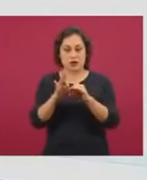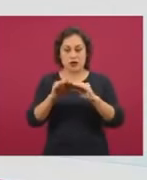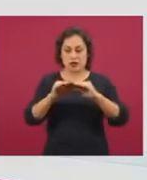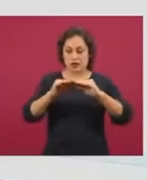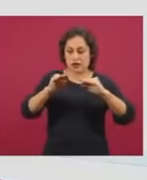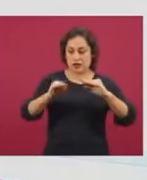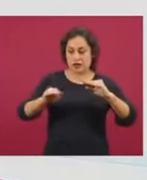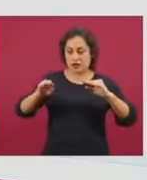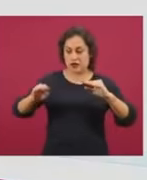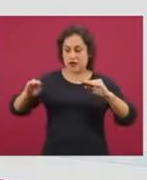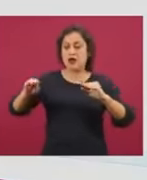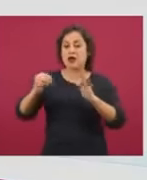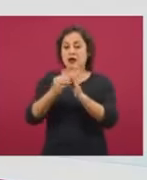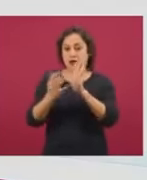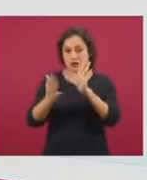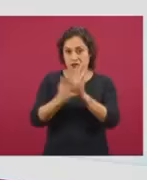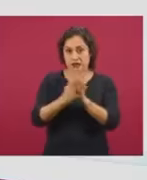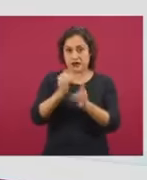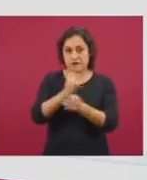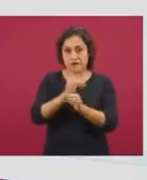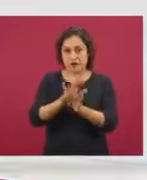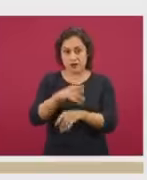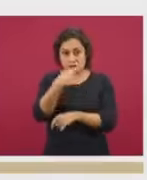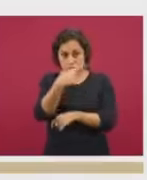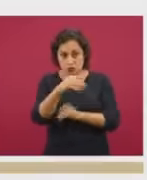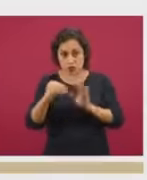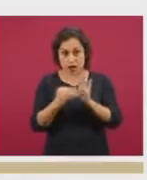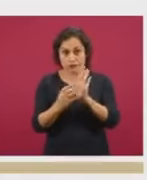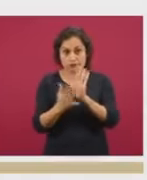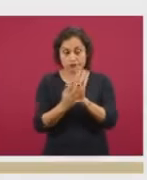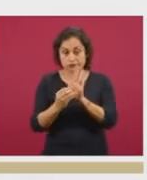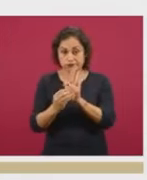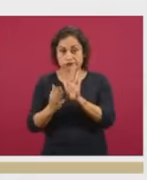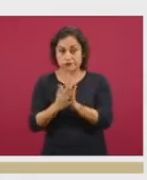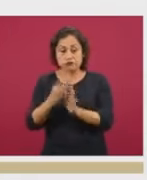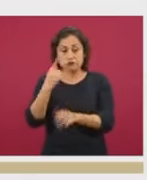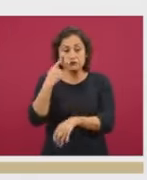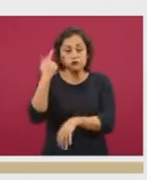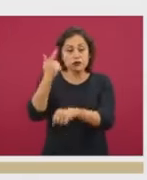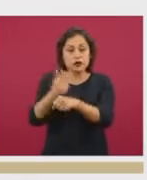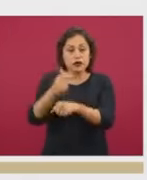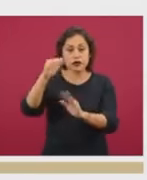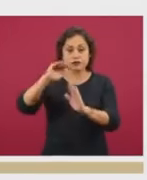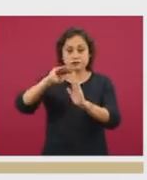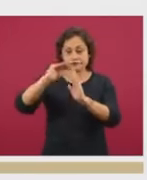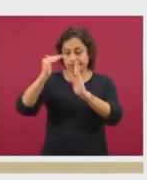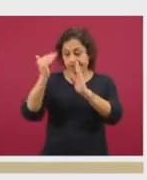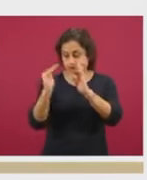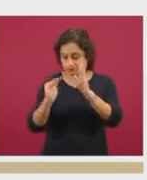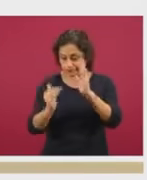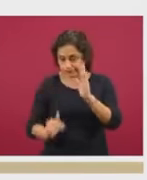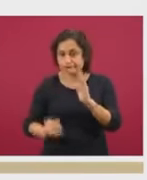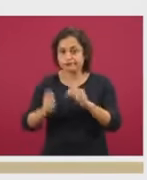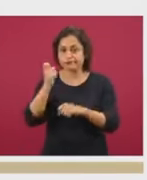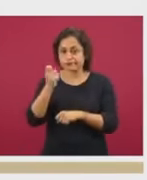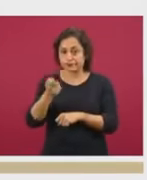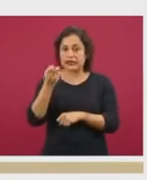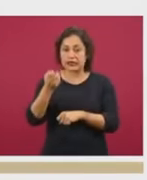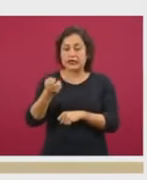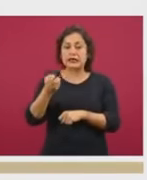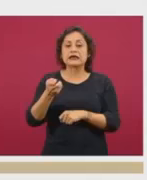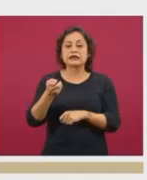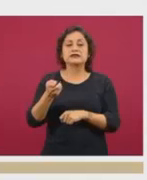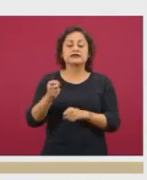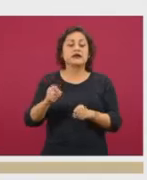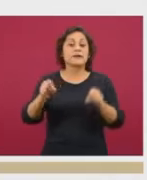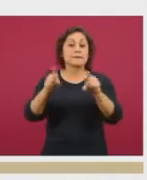datos de subregistro en las últimas semanas, eso implica que también ha tenido un descenso, ¿no? Un descenso que se ha visto también muy a la par a